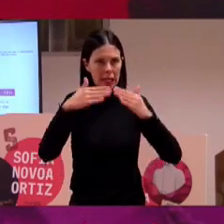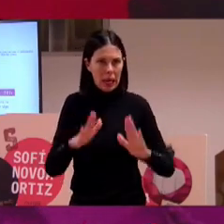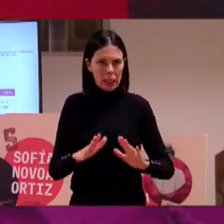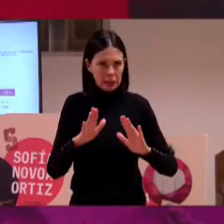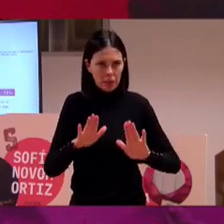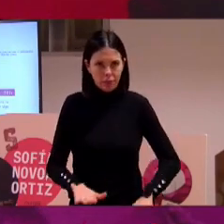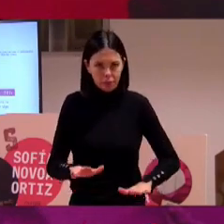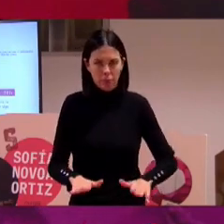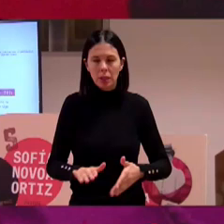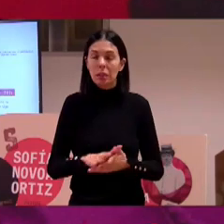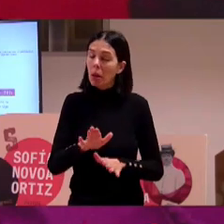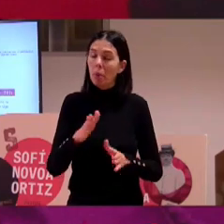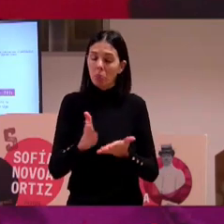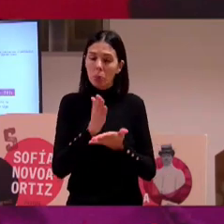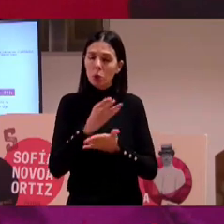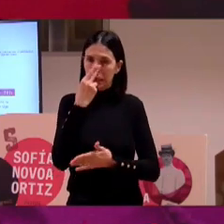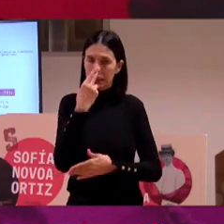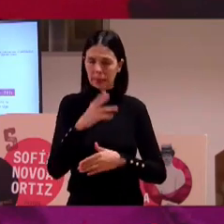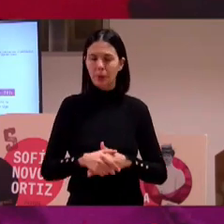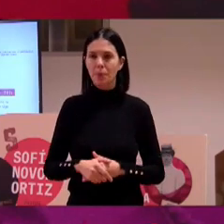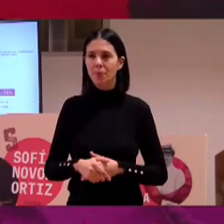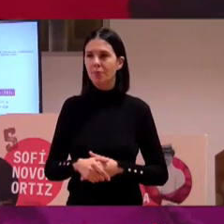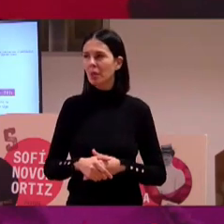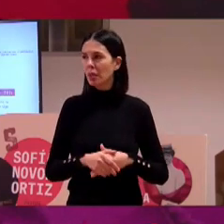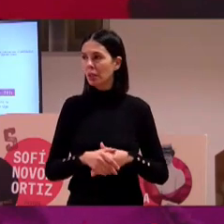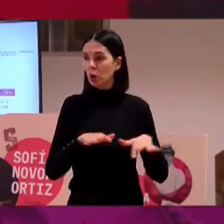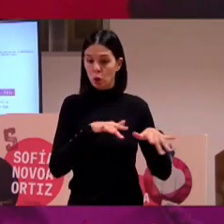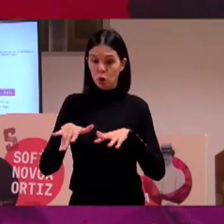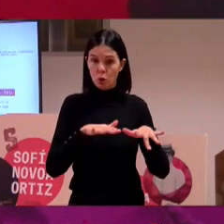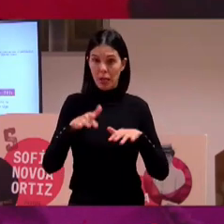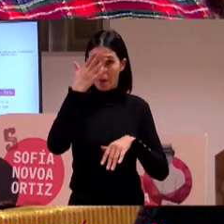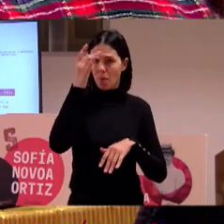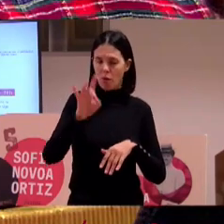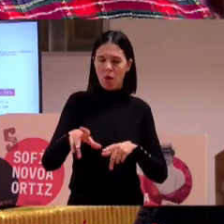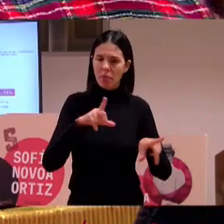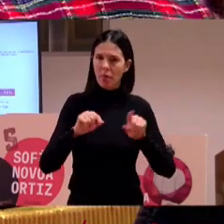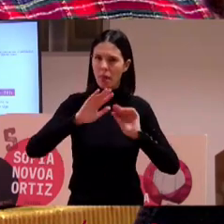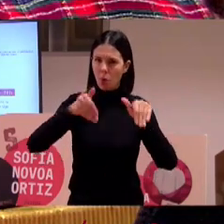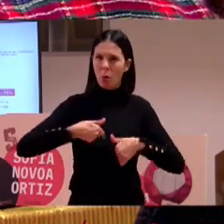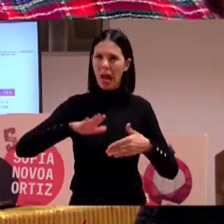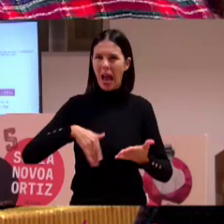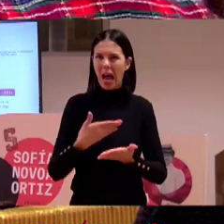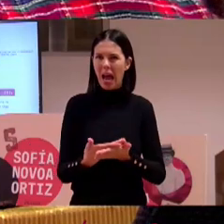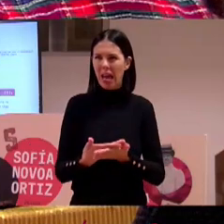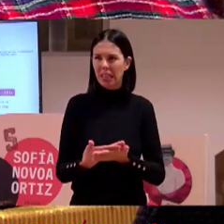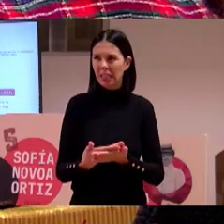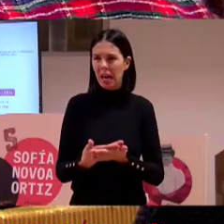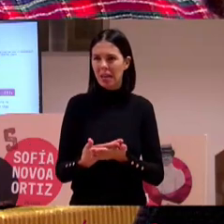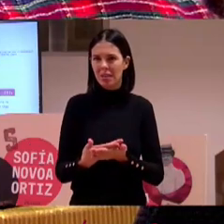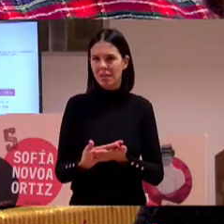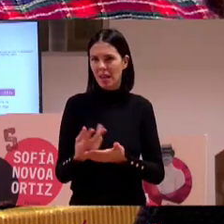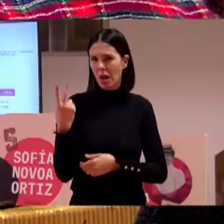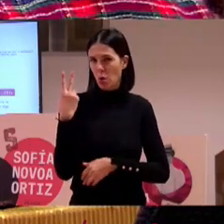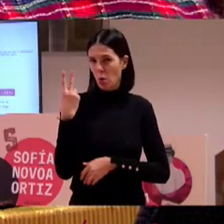moi, moi, moi interesante. ¿No? Sofía, cando por fin decide volver, que non é ata, bueno, hasta retirarse,